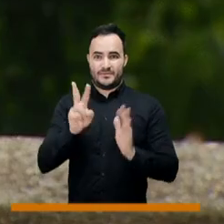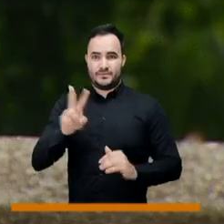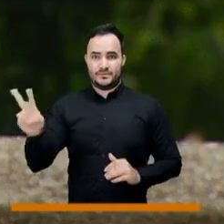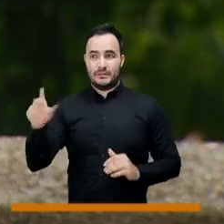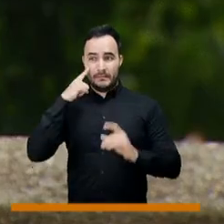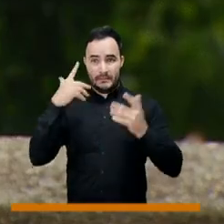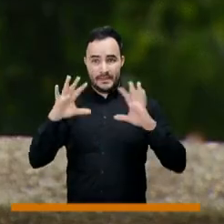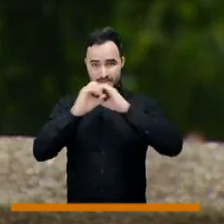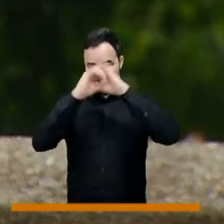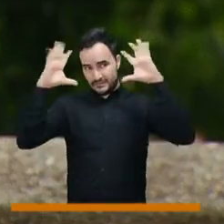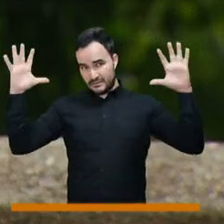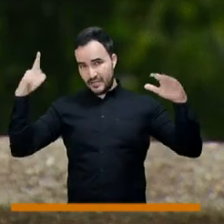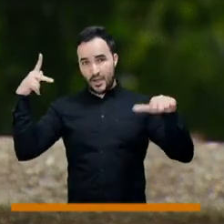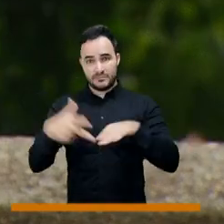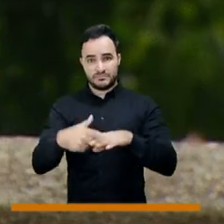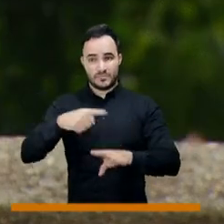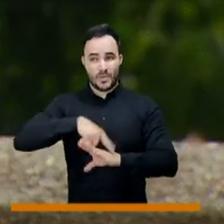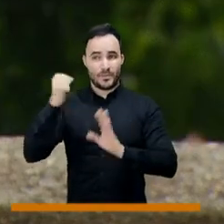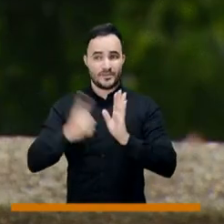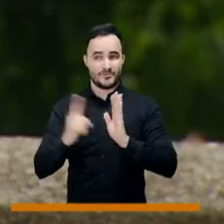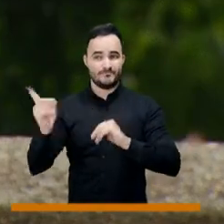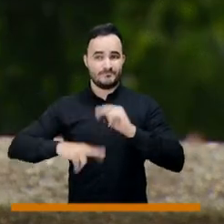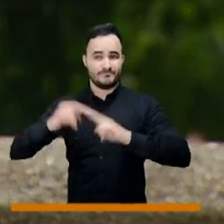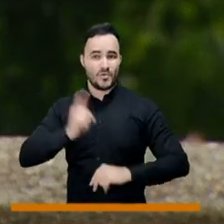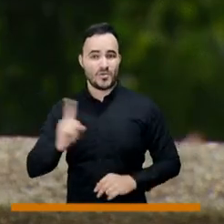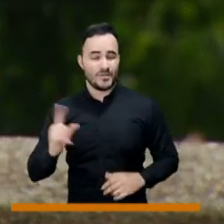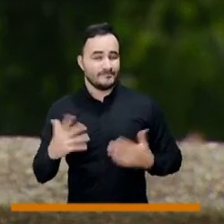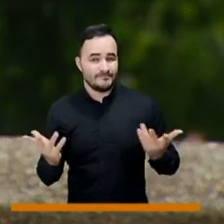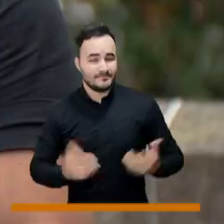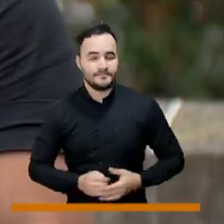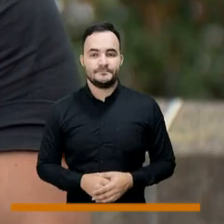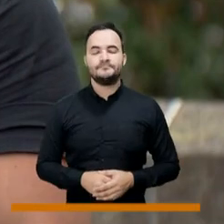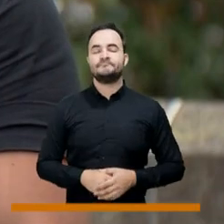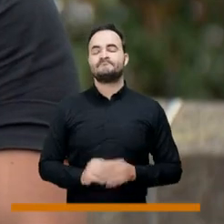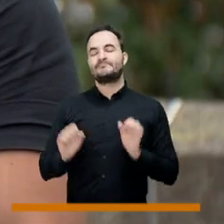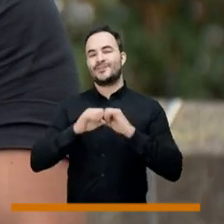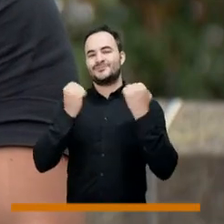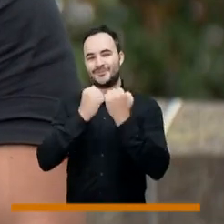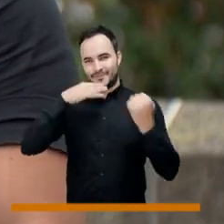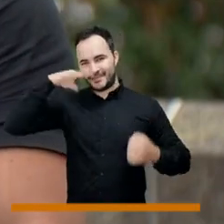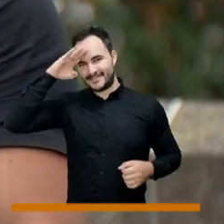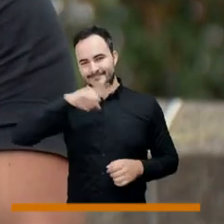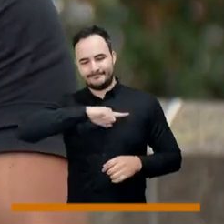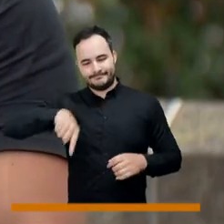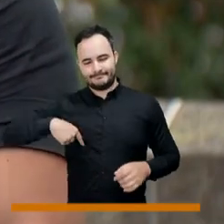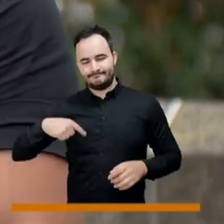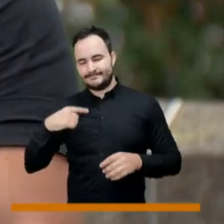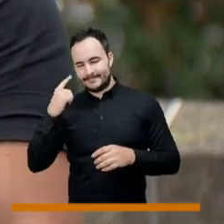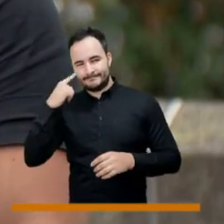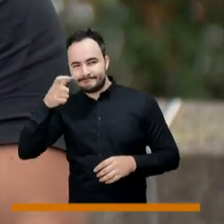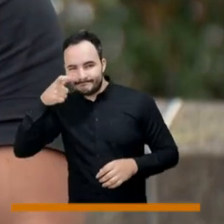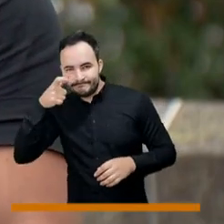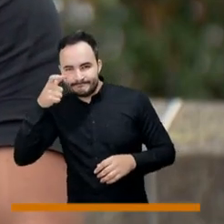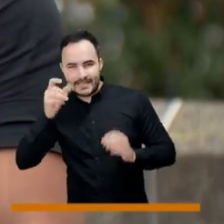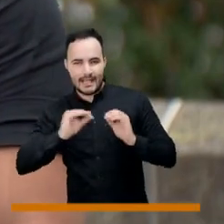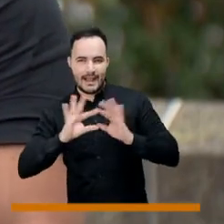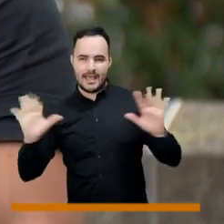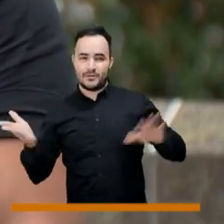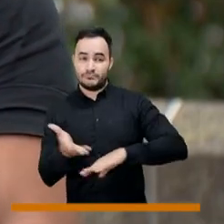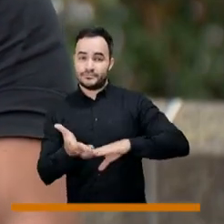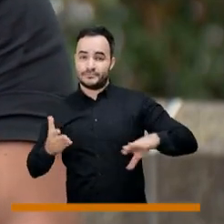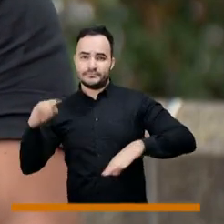según eso, pues no se van a lograr cumplir los cronogramas que estaban previstos. Desde el Consejo de Medellín estaremos muy atentos y